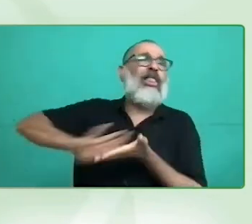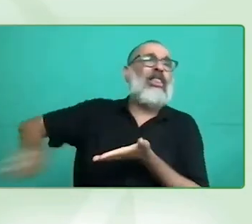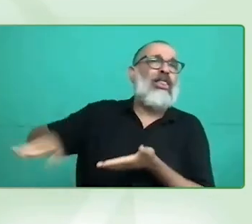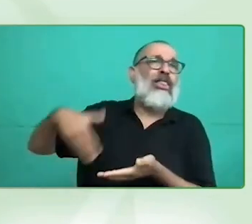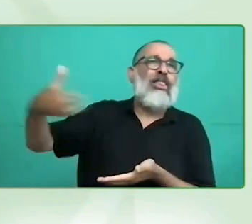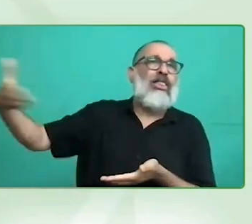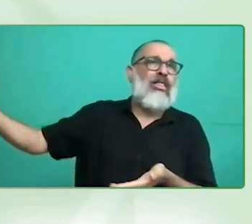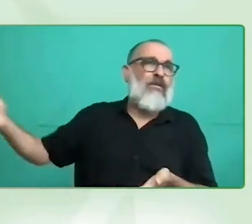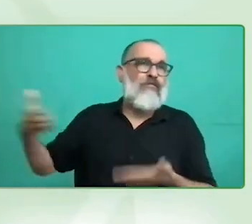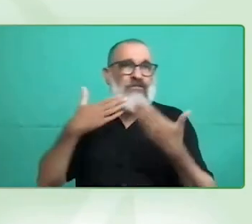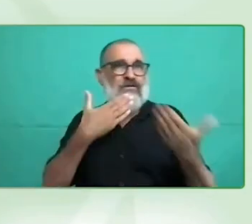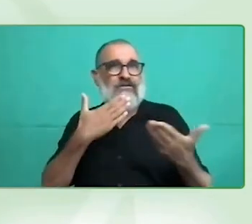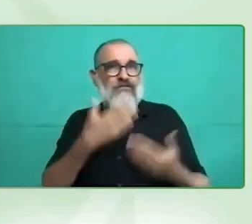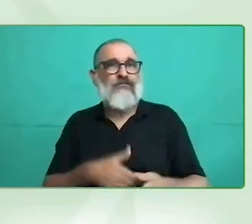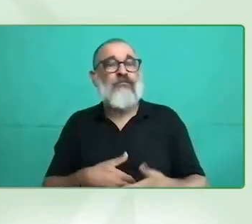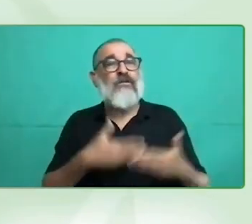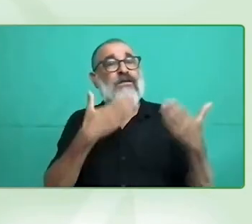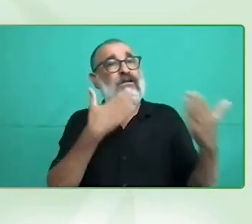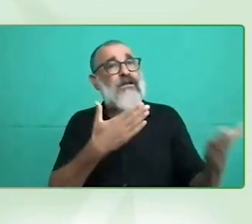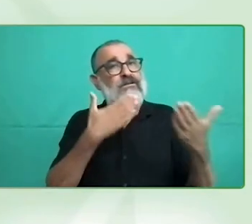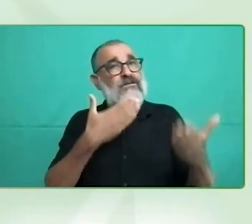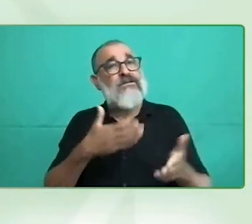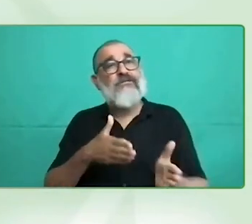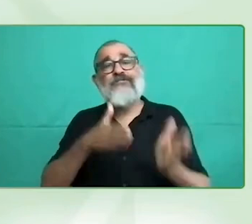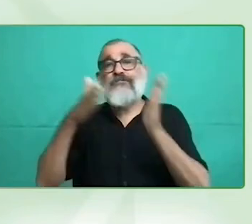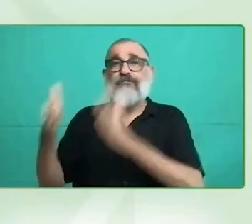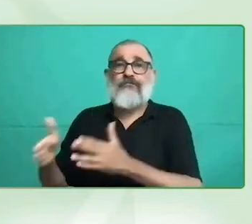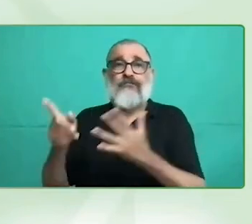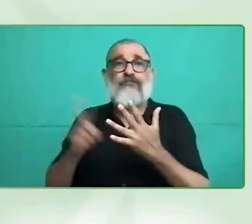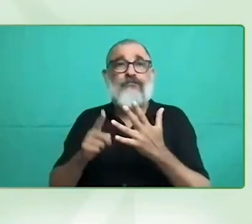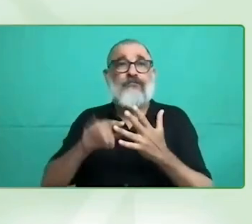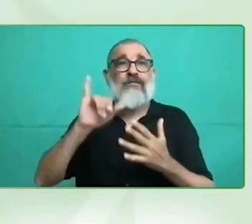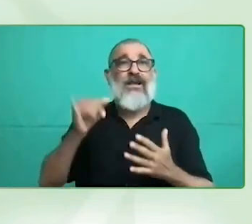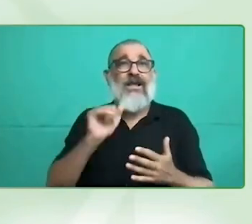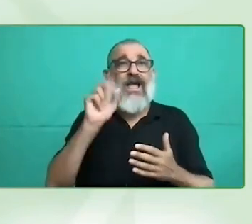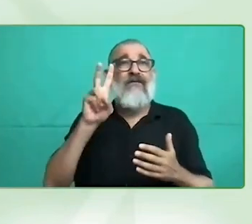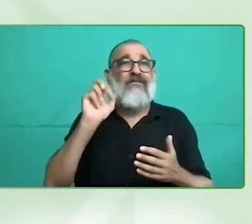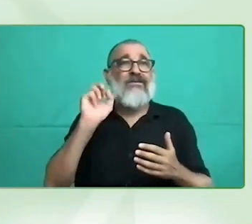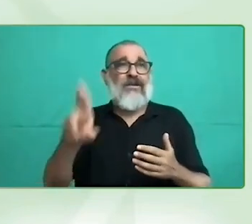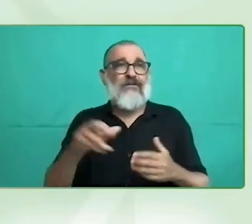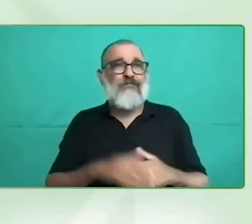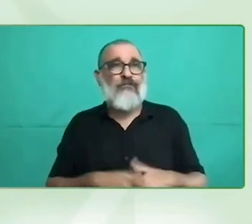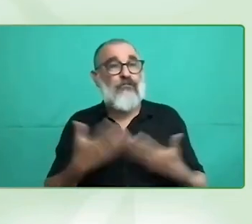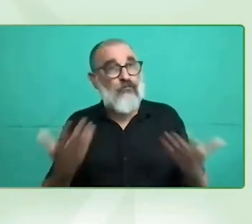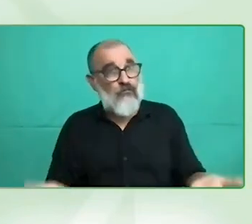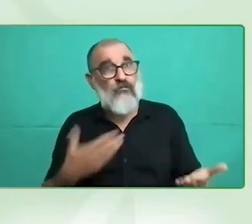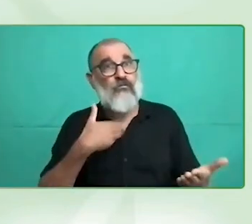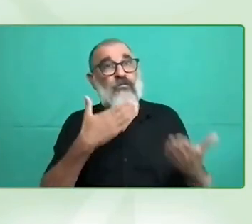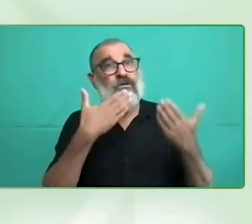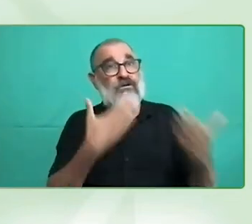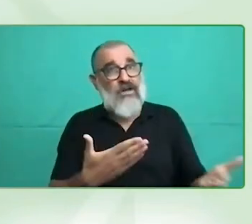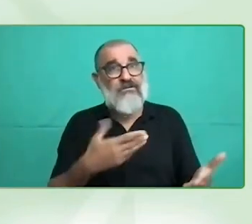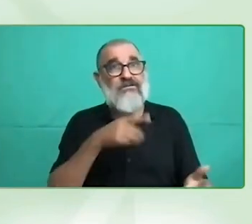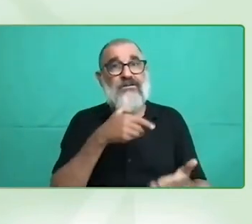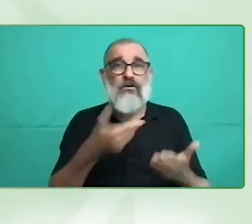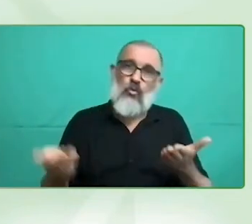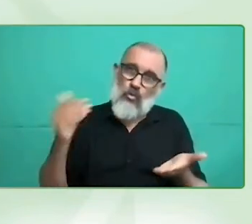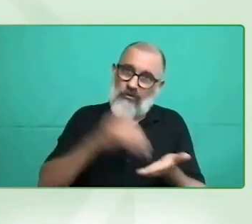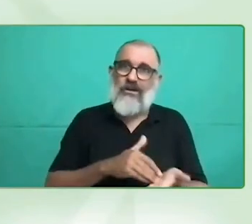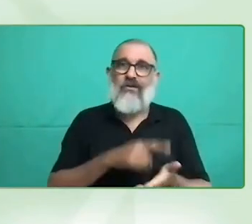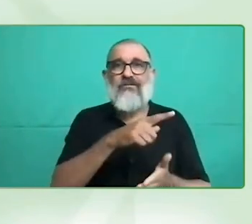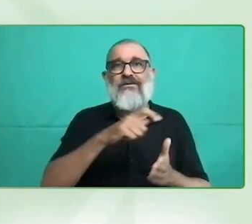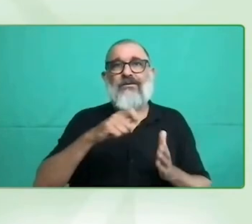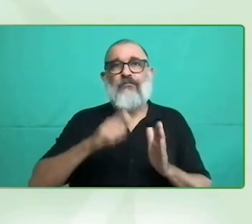felicitar cada una de las iniciativas. Creo que lo que hay en común en todas ellas es justamente esta